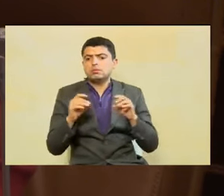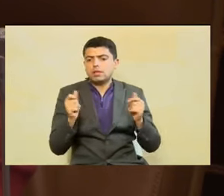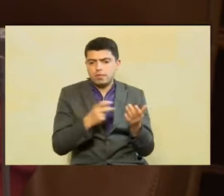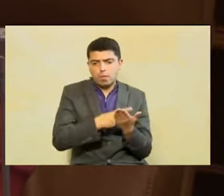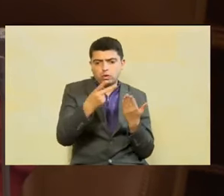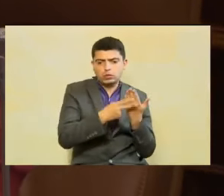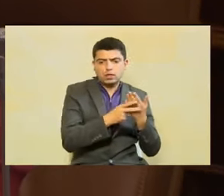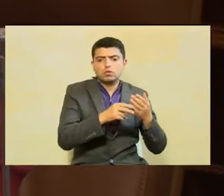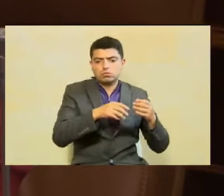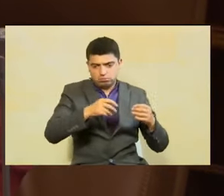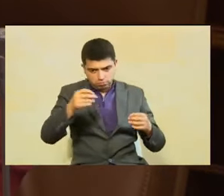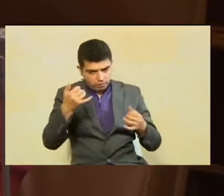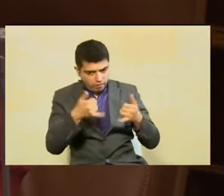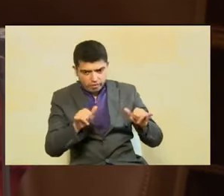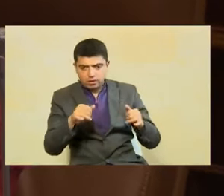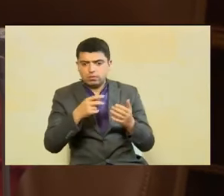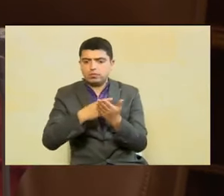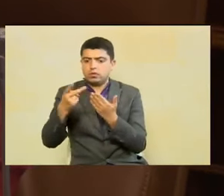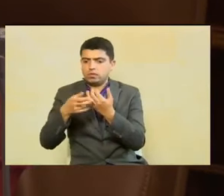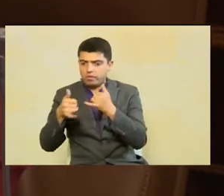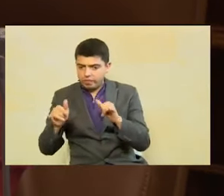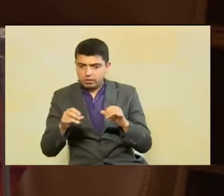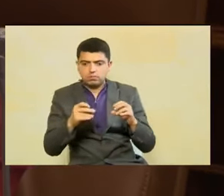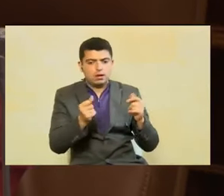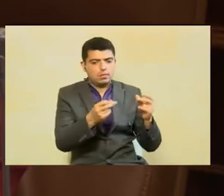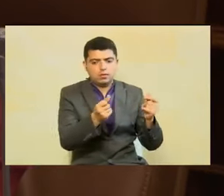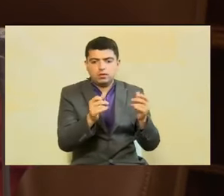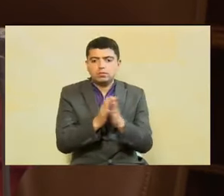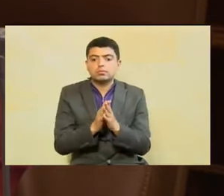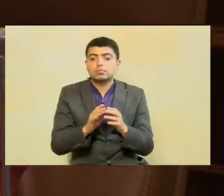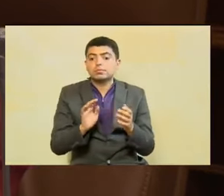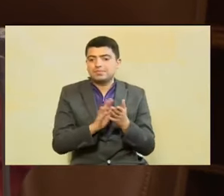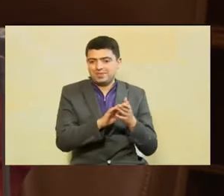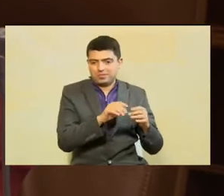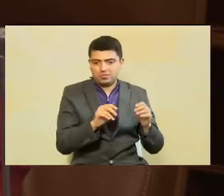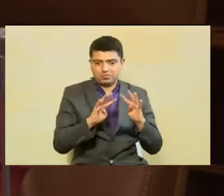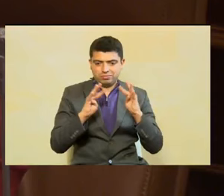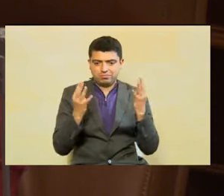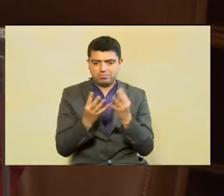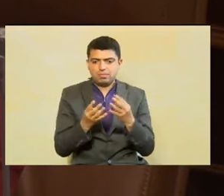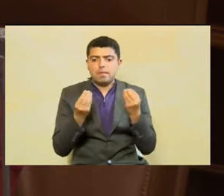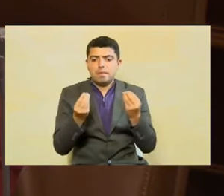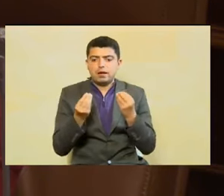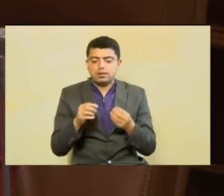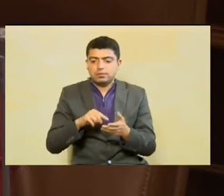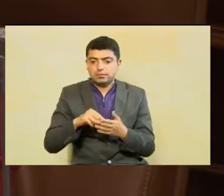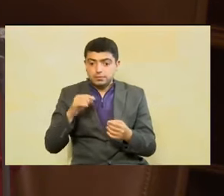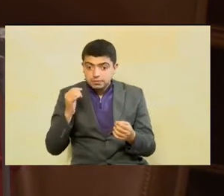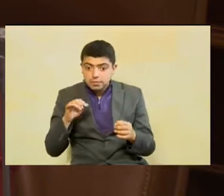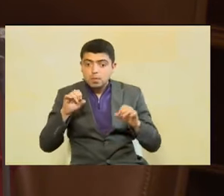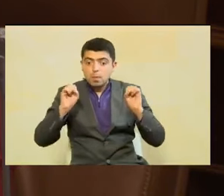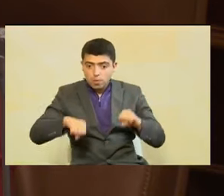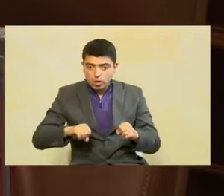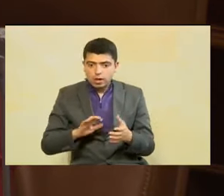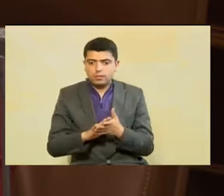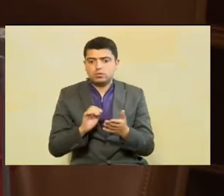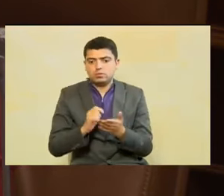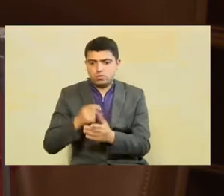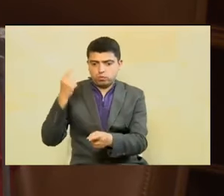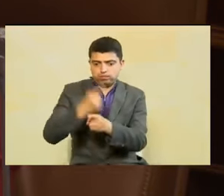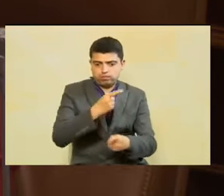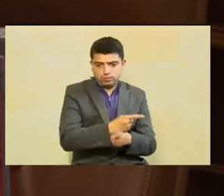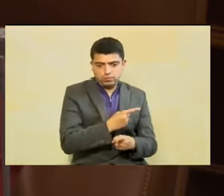proyectos de iniciativa de los congresistas para que podamos cumplirle